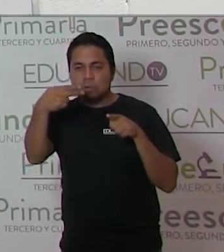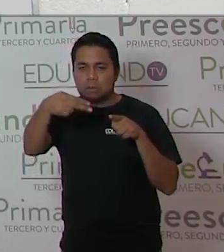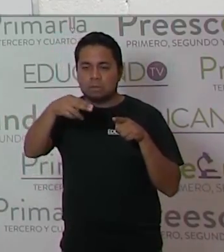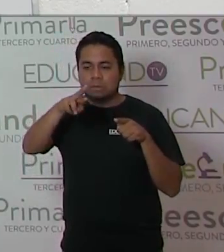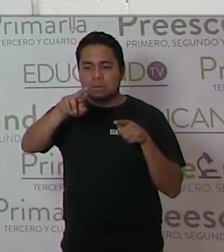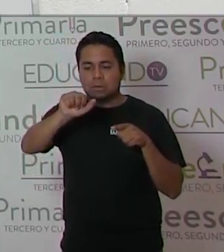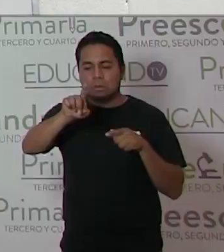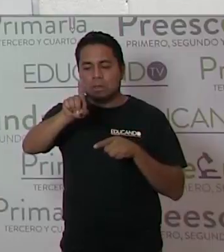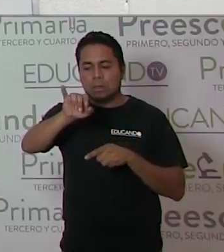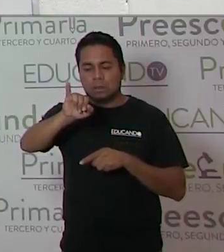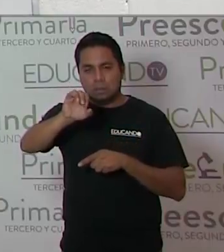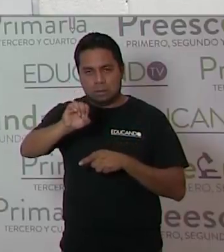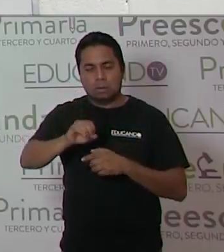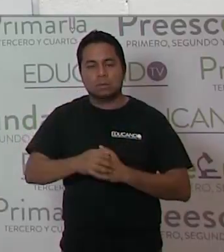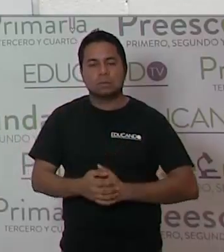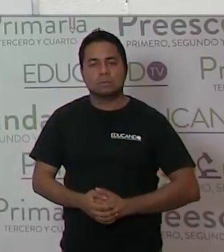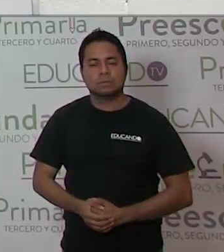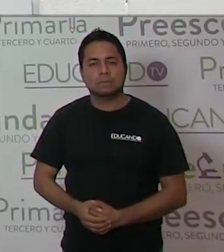la